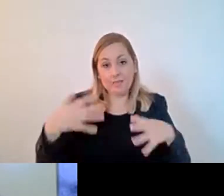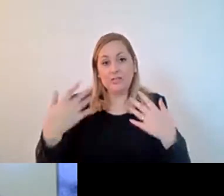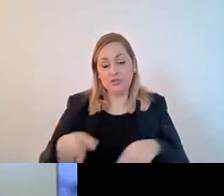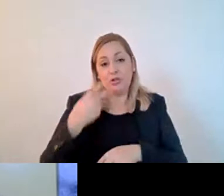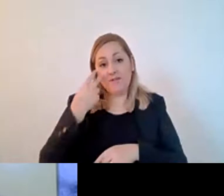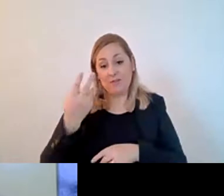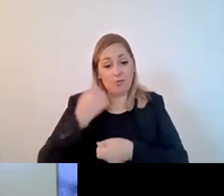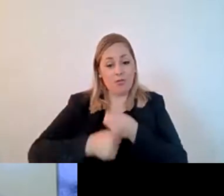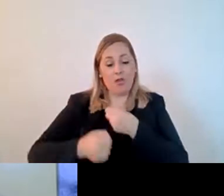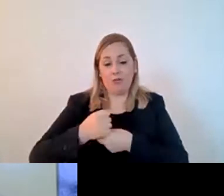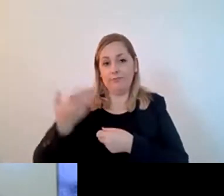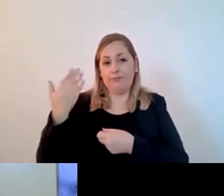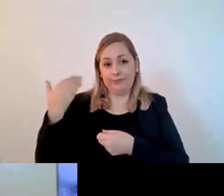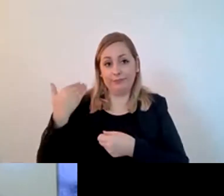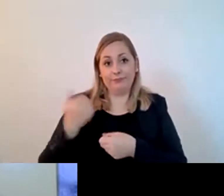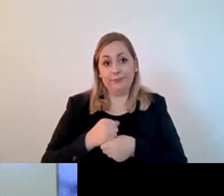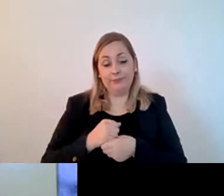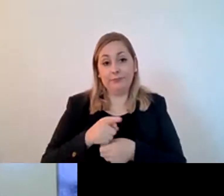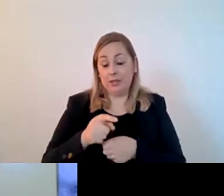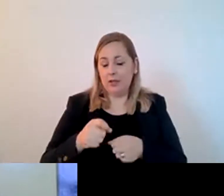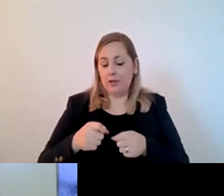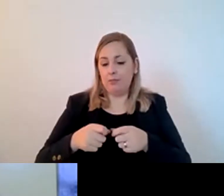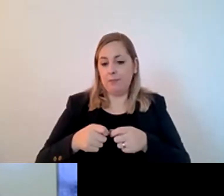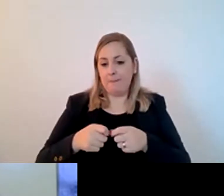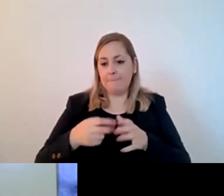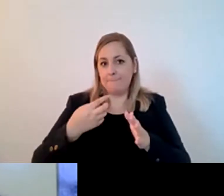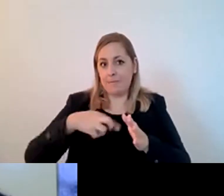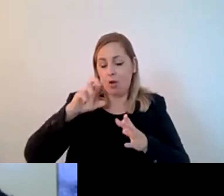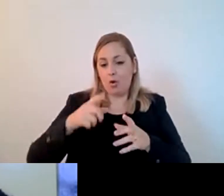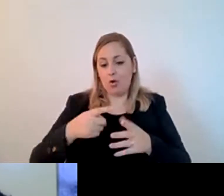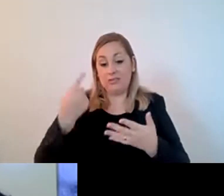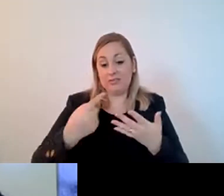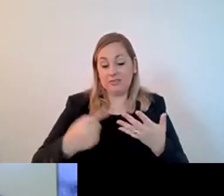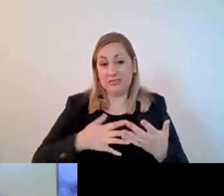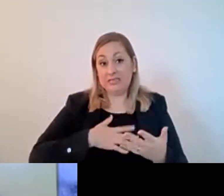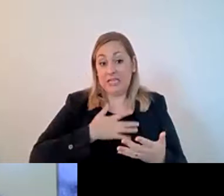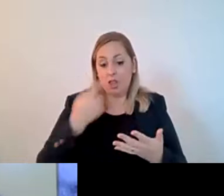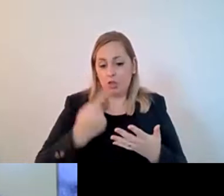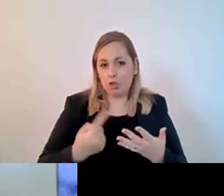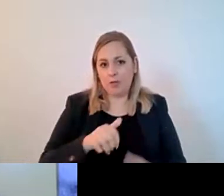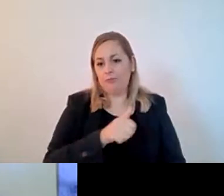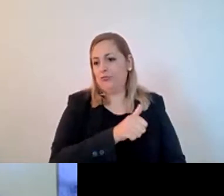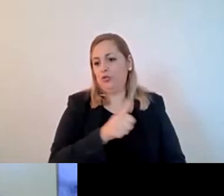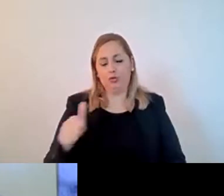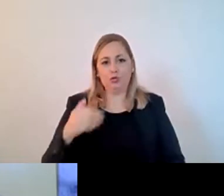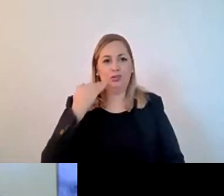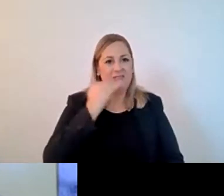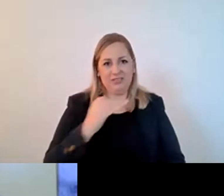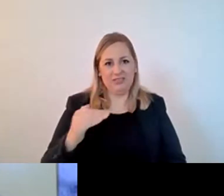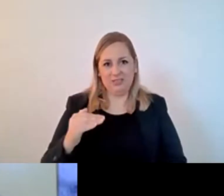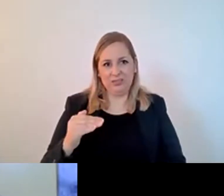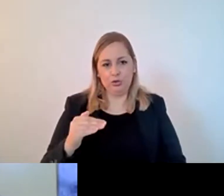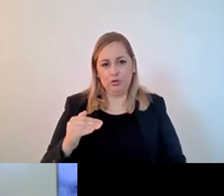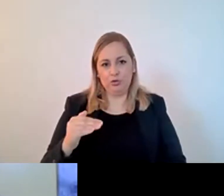año pasado, ha exacerbado la sintomatología en todos los niños